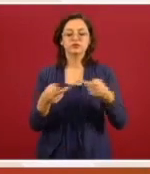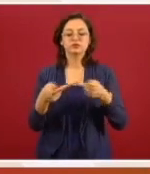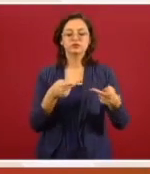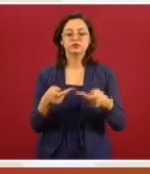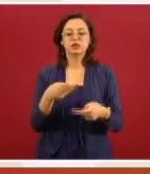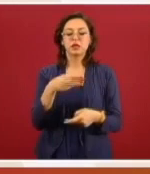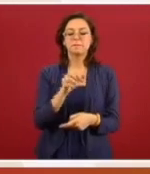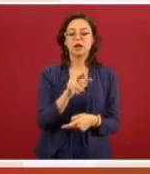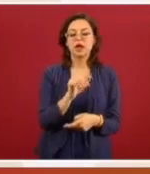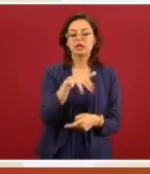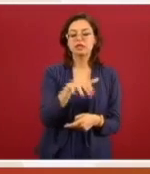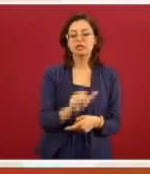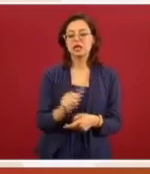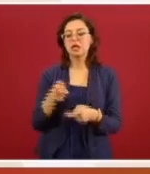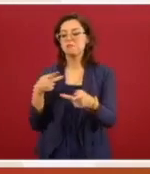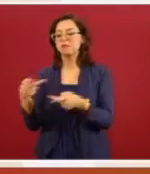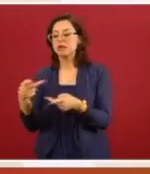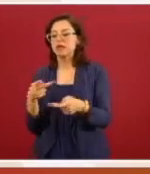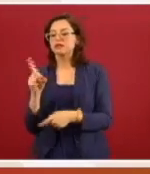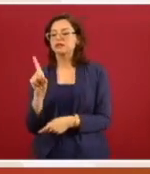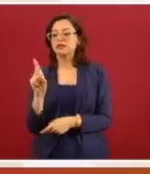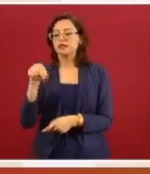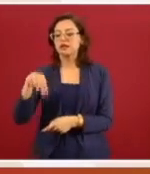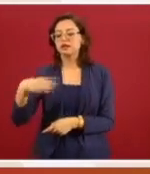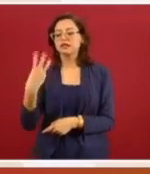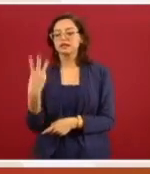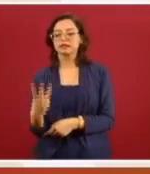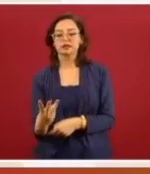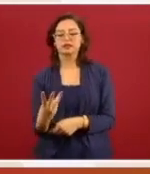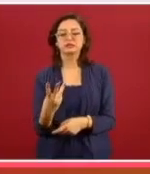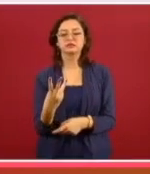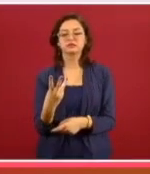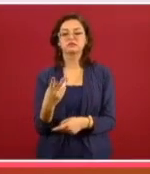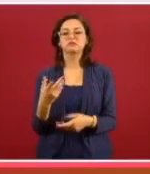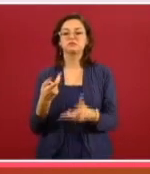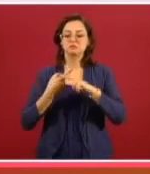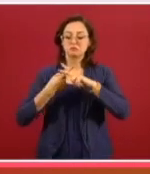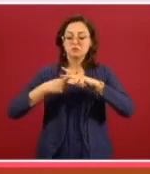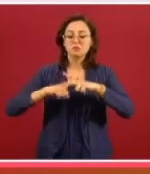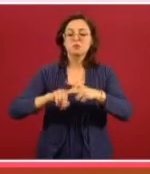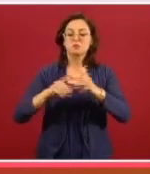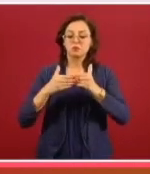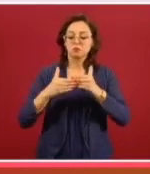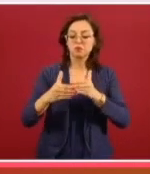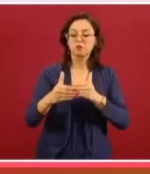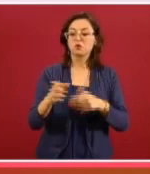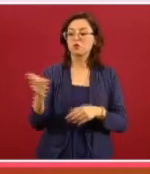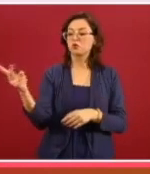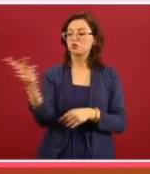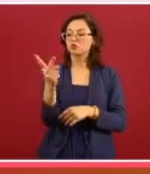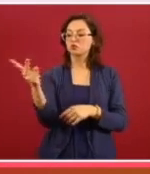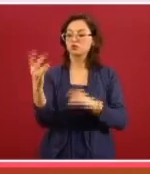de N3. Debo informar que ambas instituciones